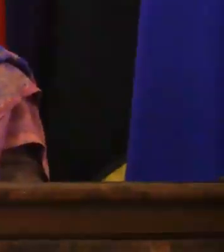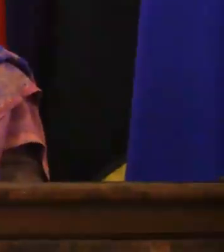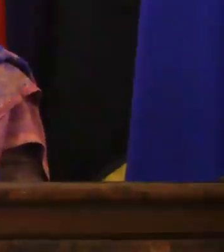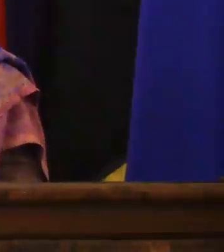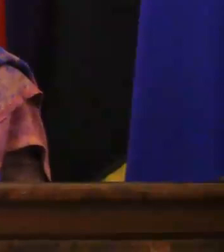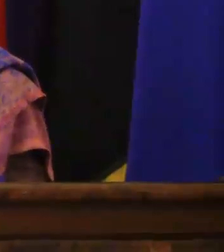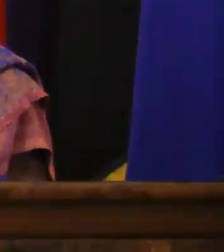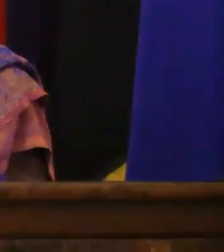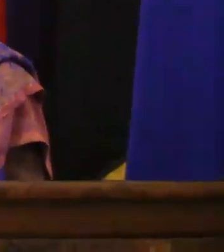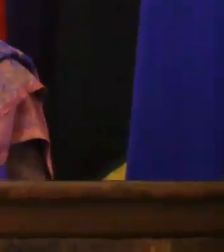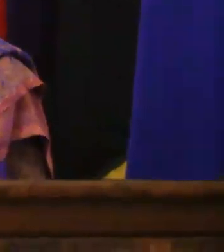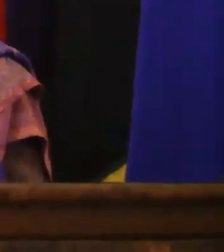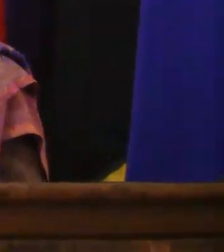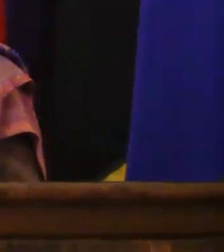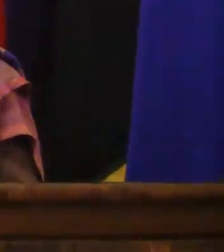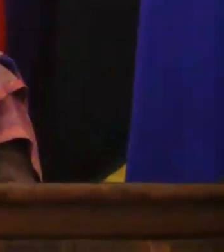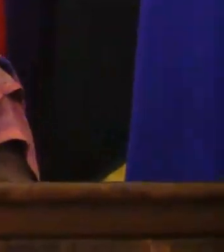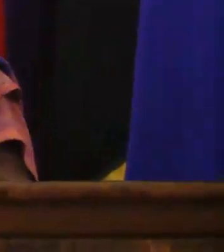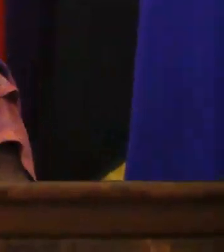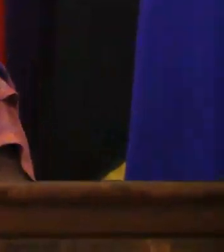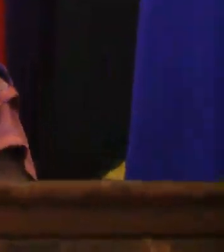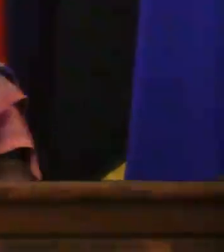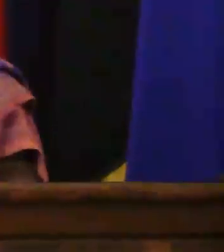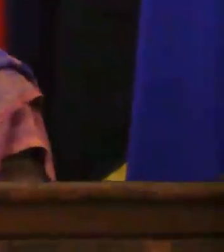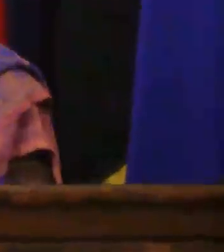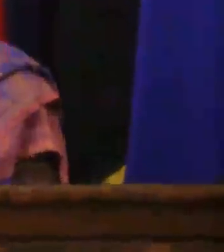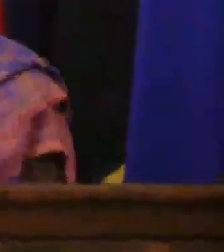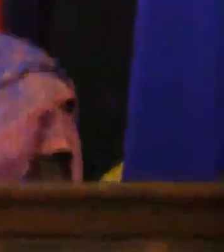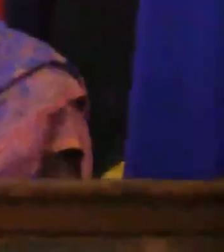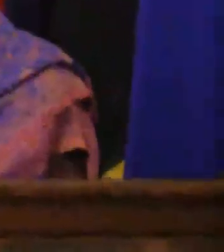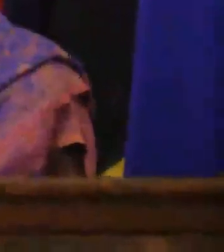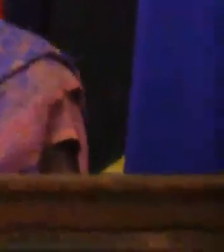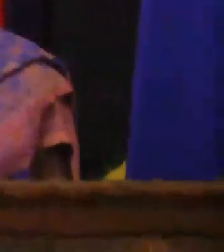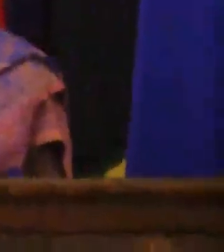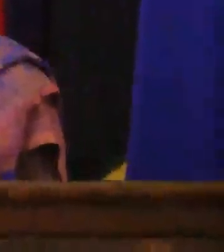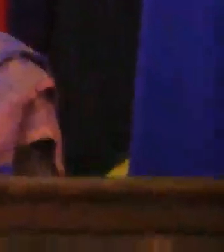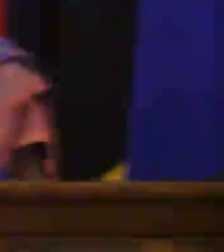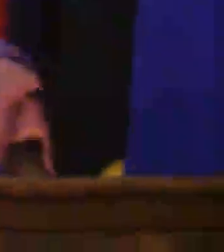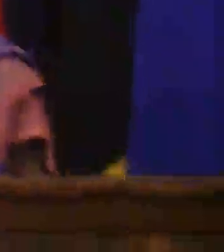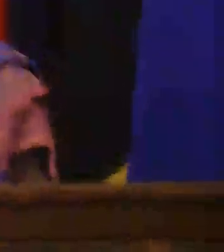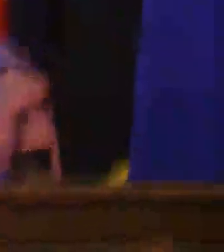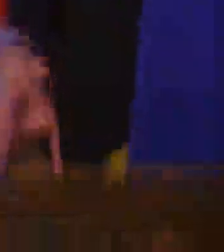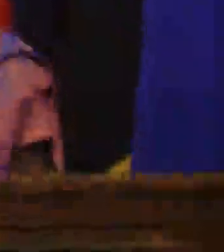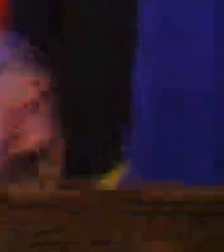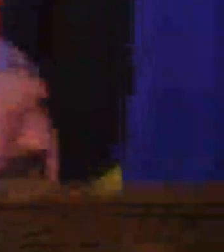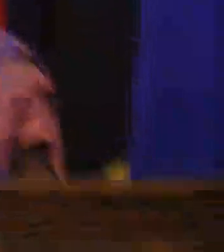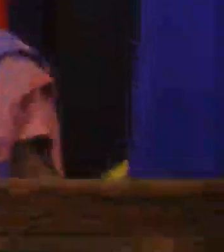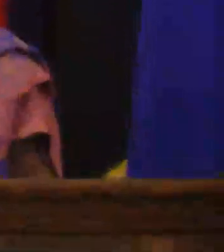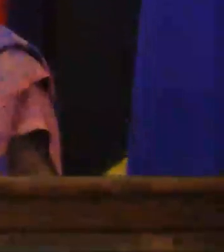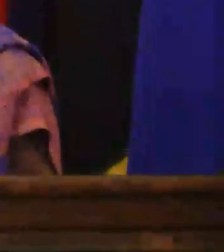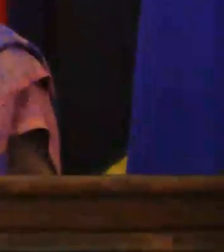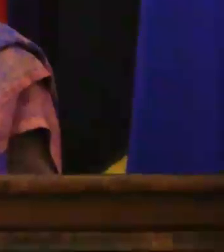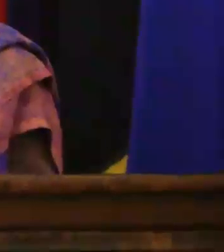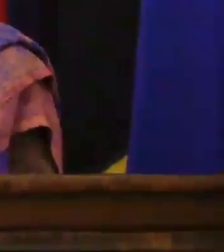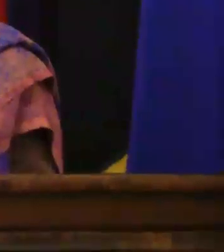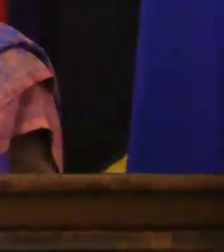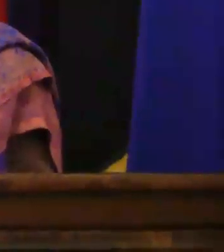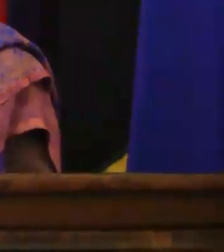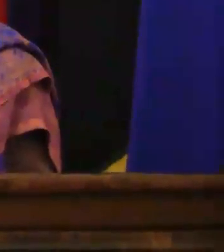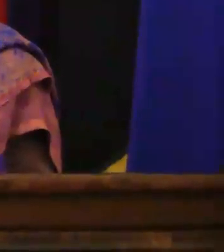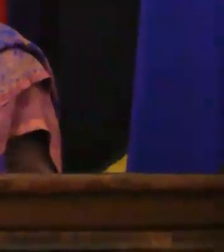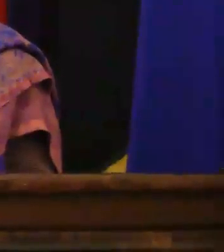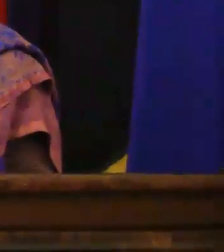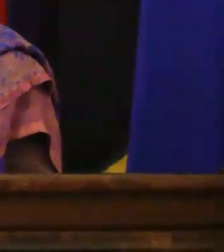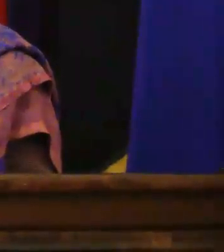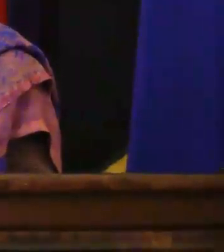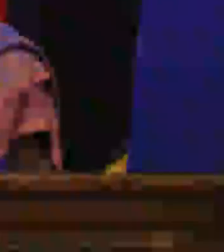imposible recogerlo todo. Yo solamente me quiero referir a dos elementos. El primero